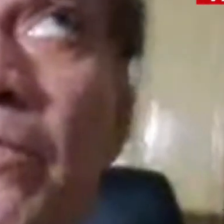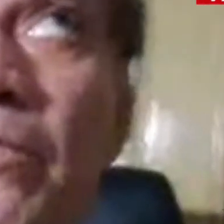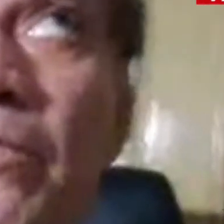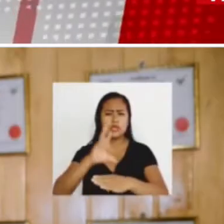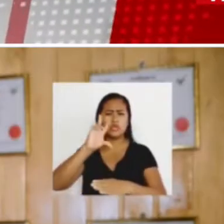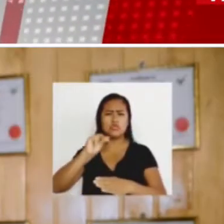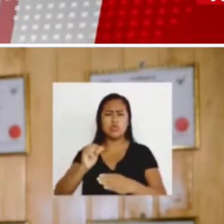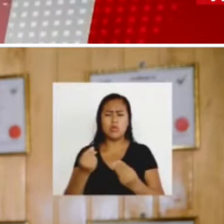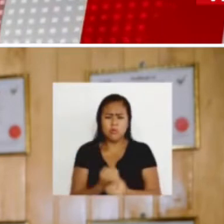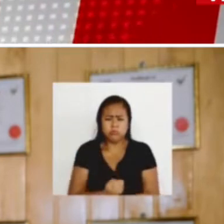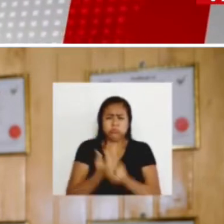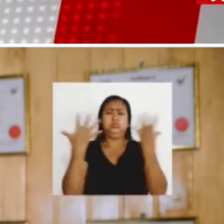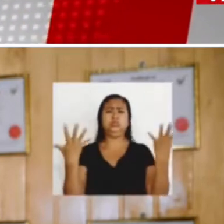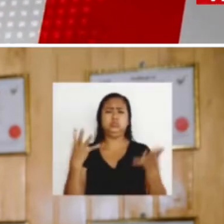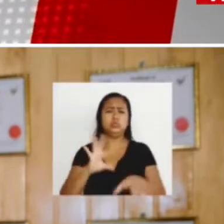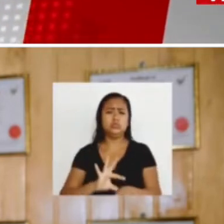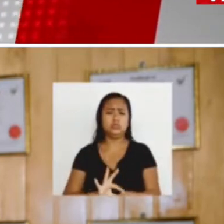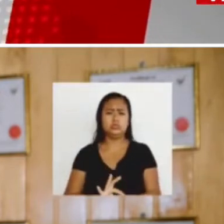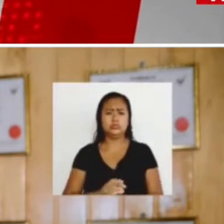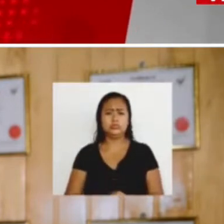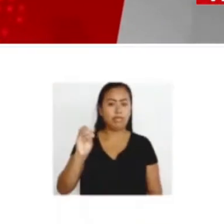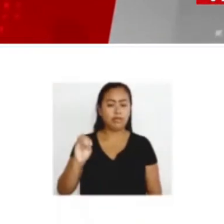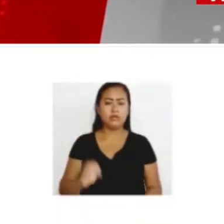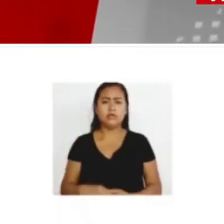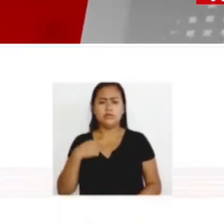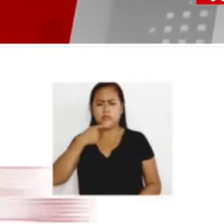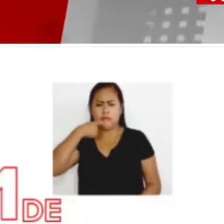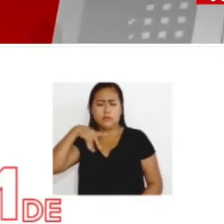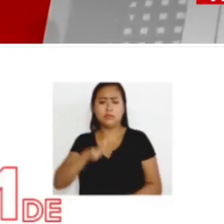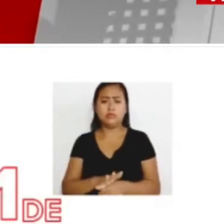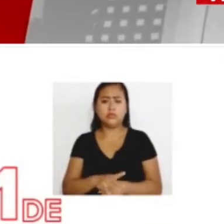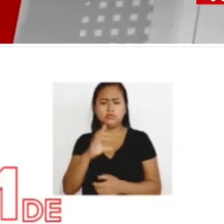pues austera, y no